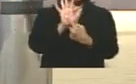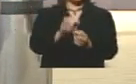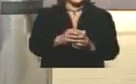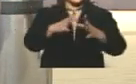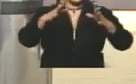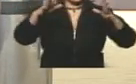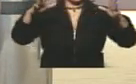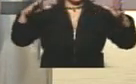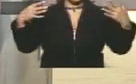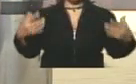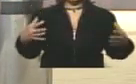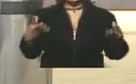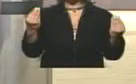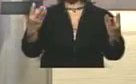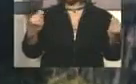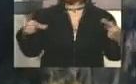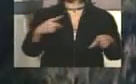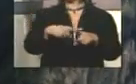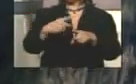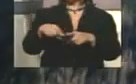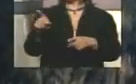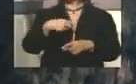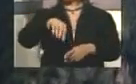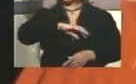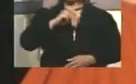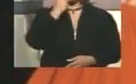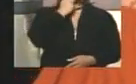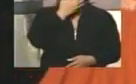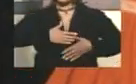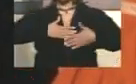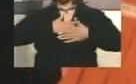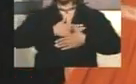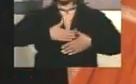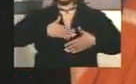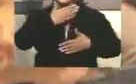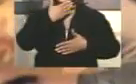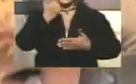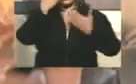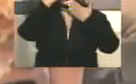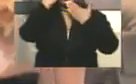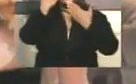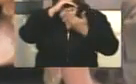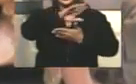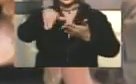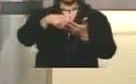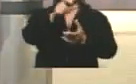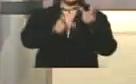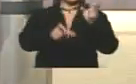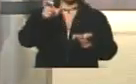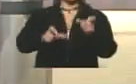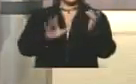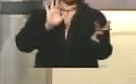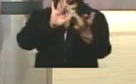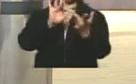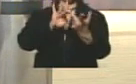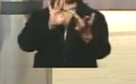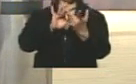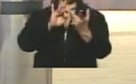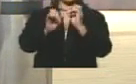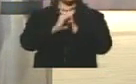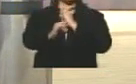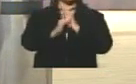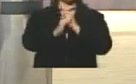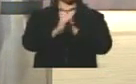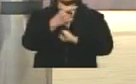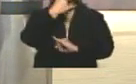la gran diversidad musical que tiene nuestra patria hermosa. Quiero agradecer a toda la gente que se conecta con Entre Iguales